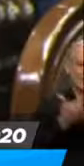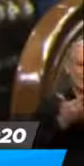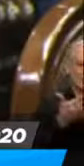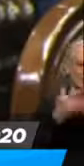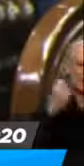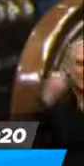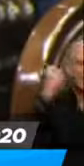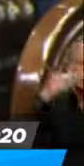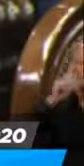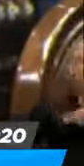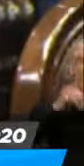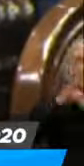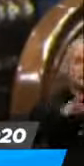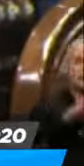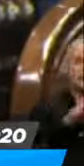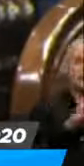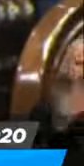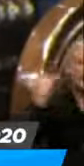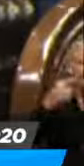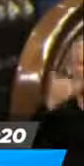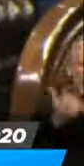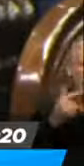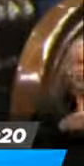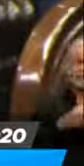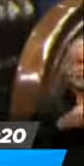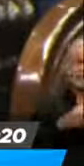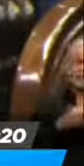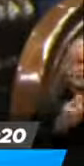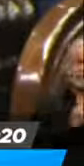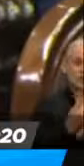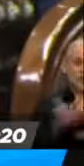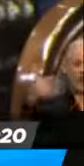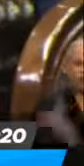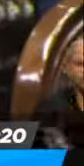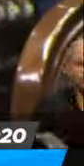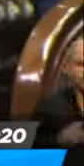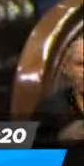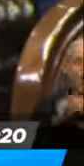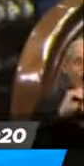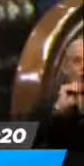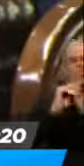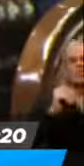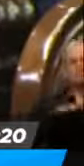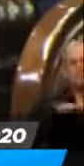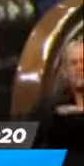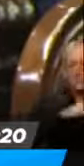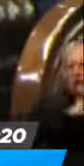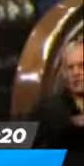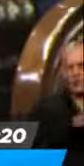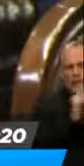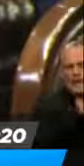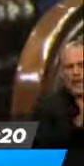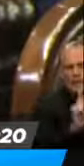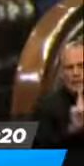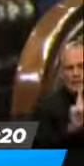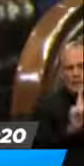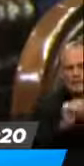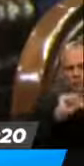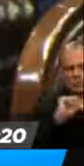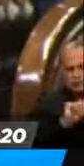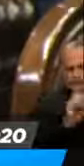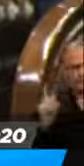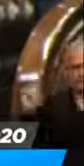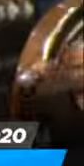porque tienen enfermedades preexistentes, porque tienen situaciones familiares que les impiden estar